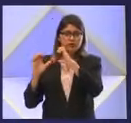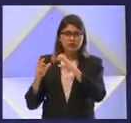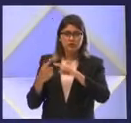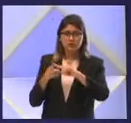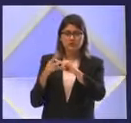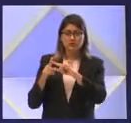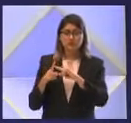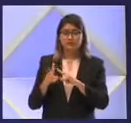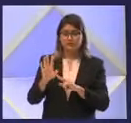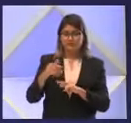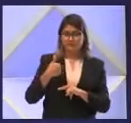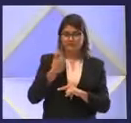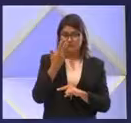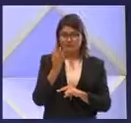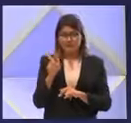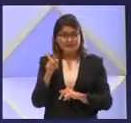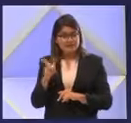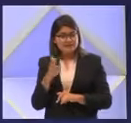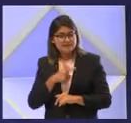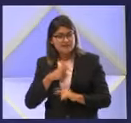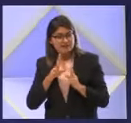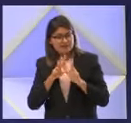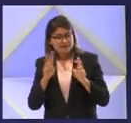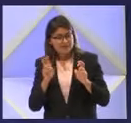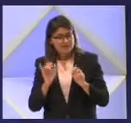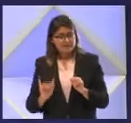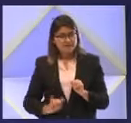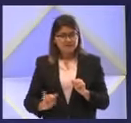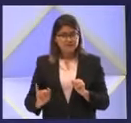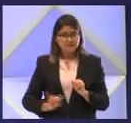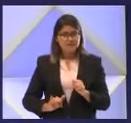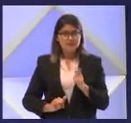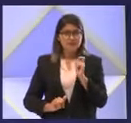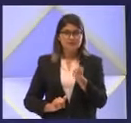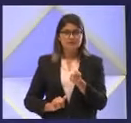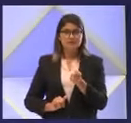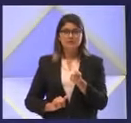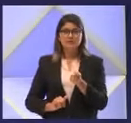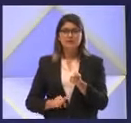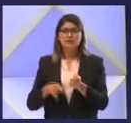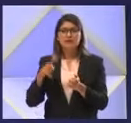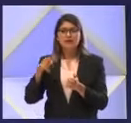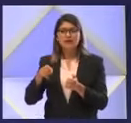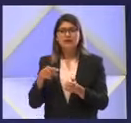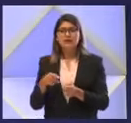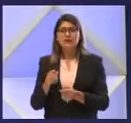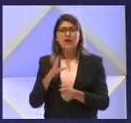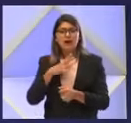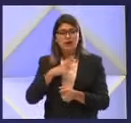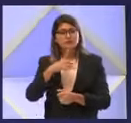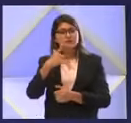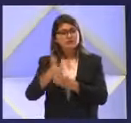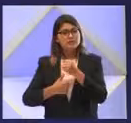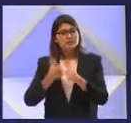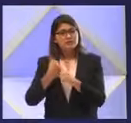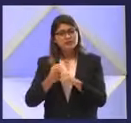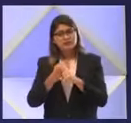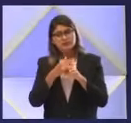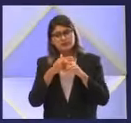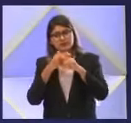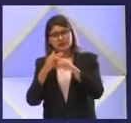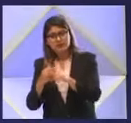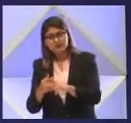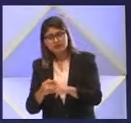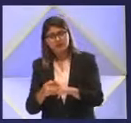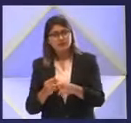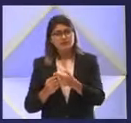gusta allí va a ver si va a haber un principio de yuste troll sets porque se les va a dar siete años para el despliegue de satélites